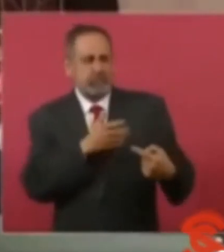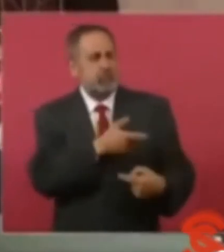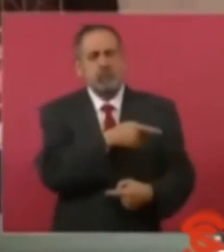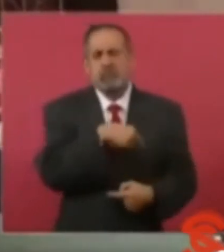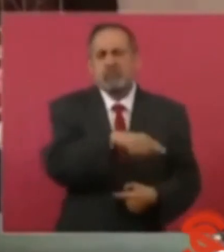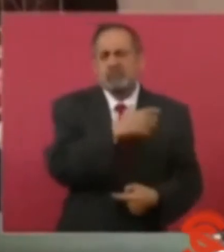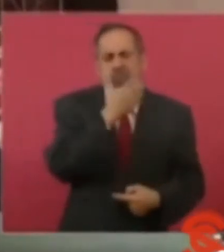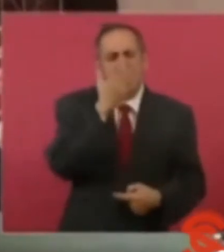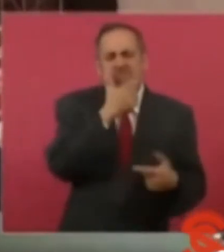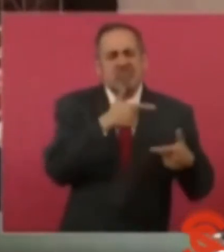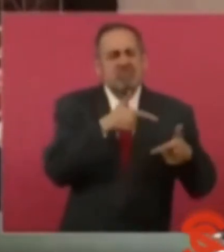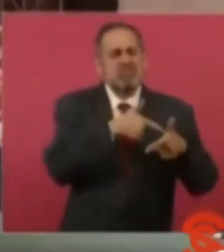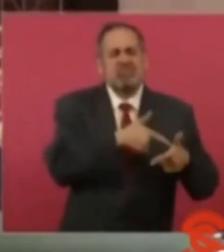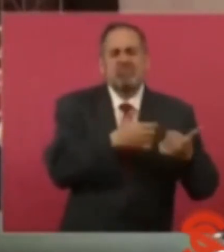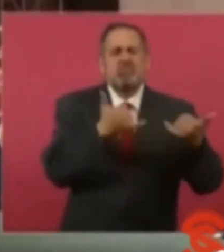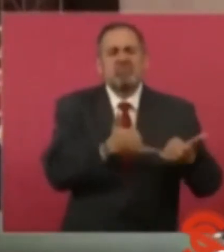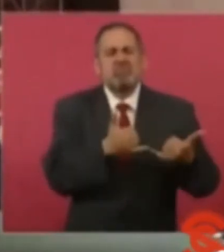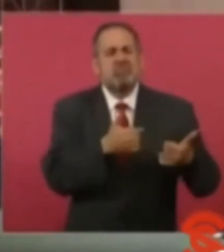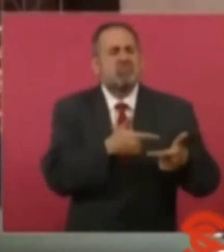conservadora,